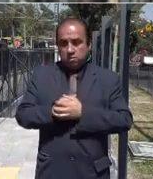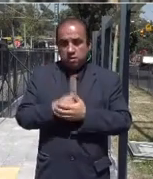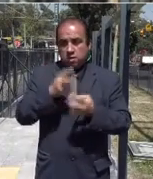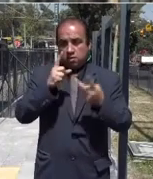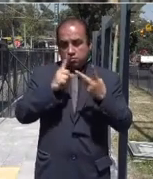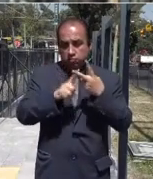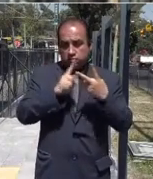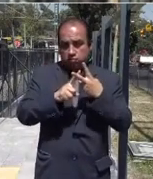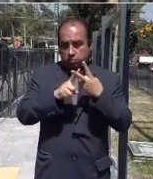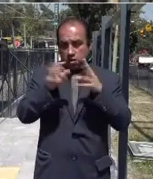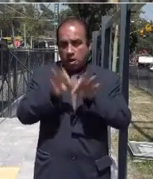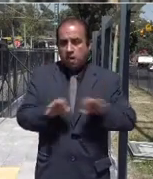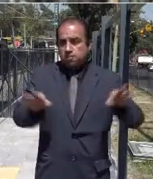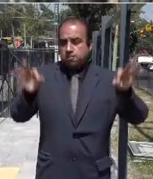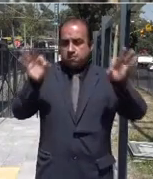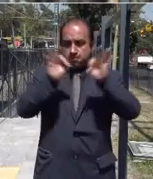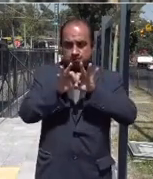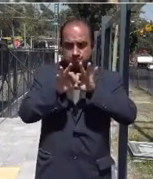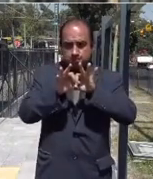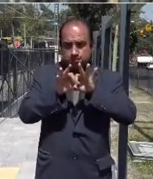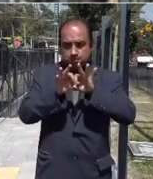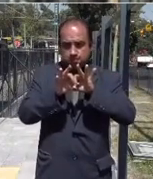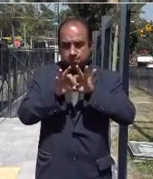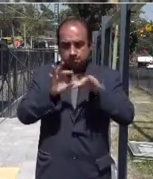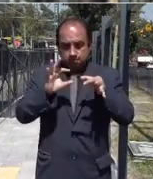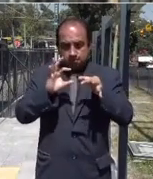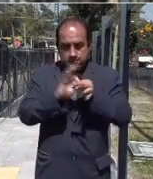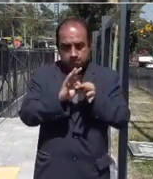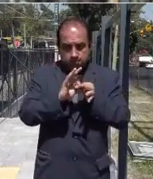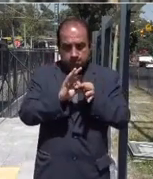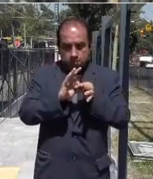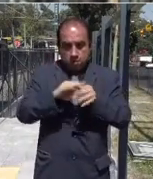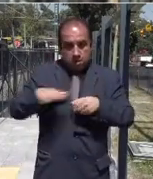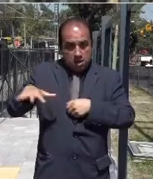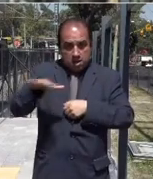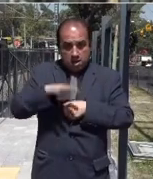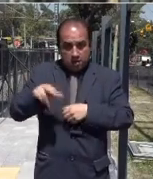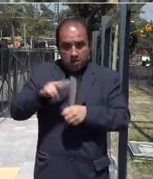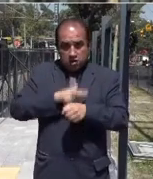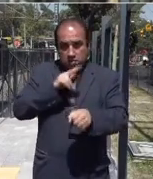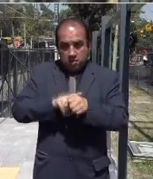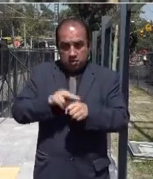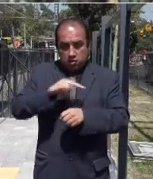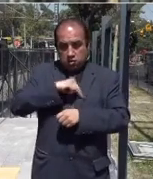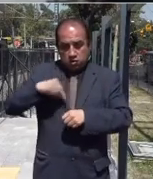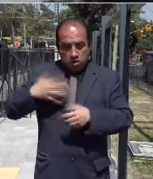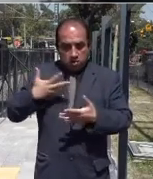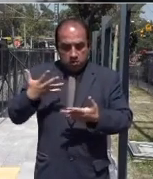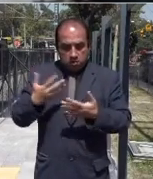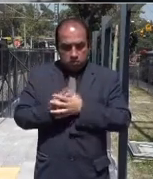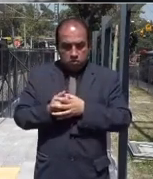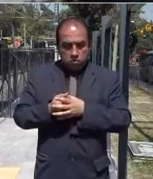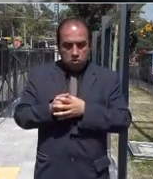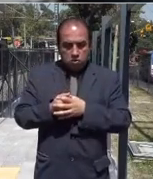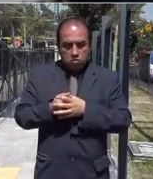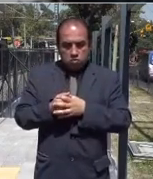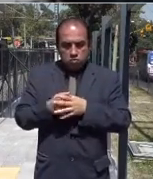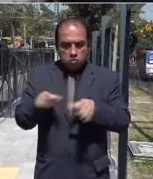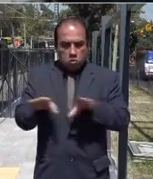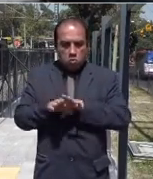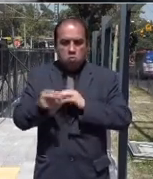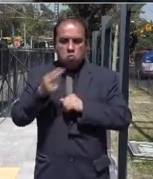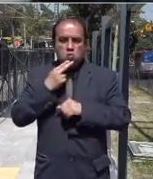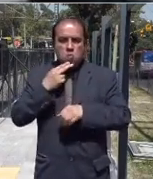la importancia de la conexión de las zonas que normalmente llamamos periféricas de la ciudad hacia el centro de la